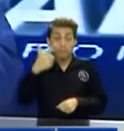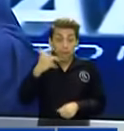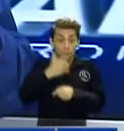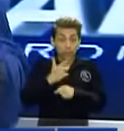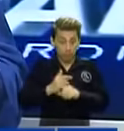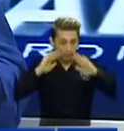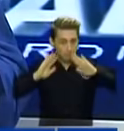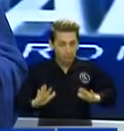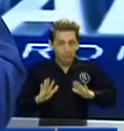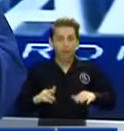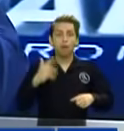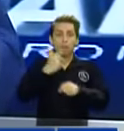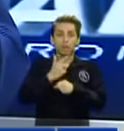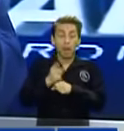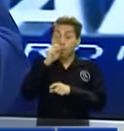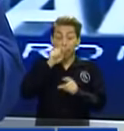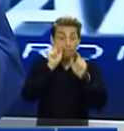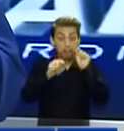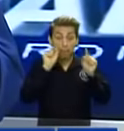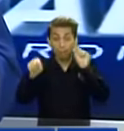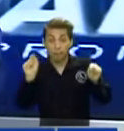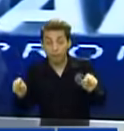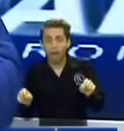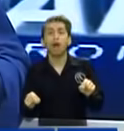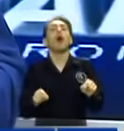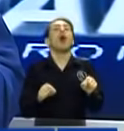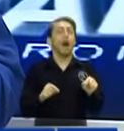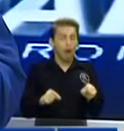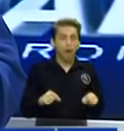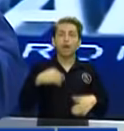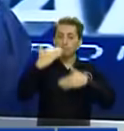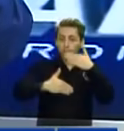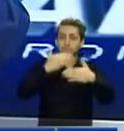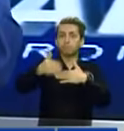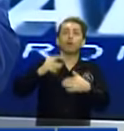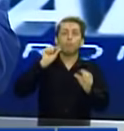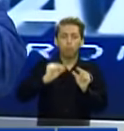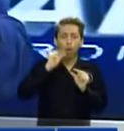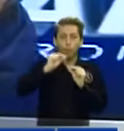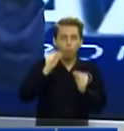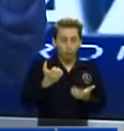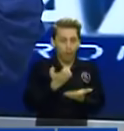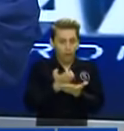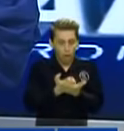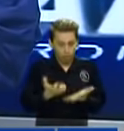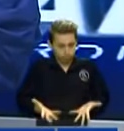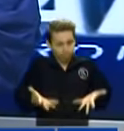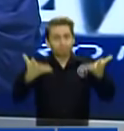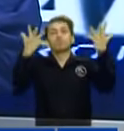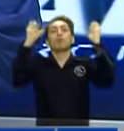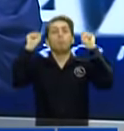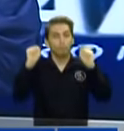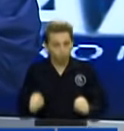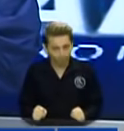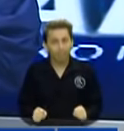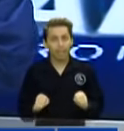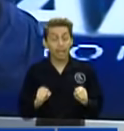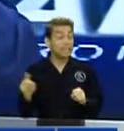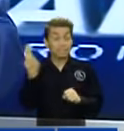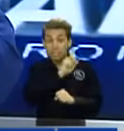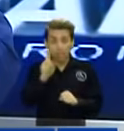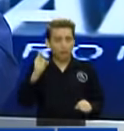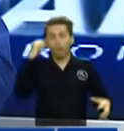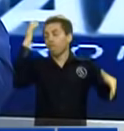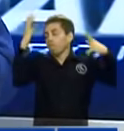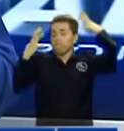logramos recuperar el crecimiento económico que llevábamos lo antes posible, esto que estamos viviendo va a ser una pesadilla simplemente,